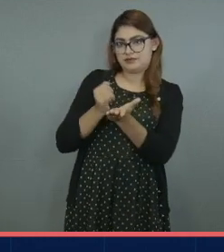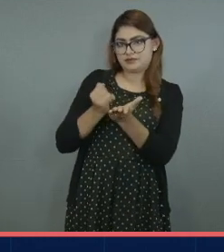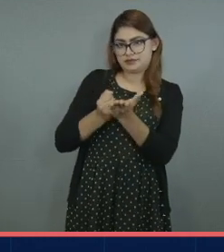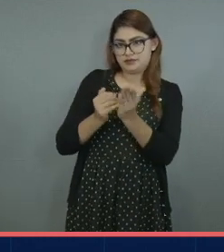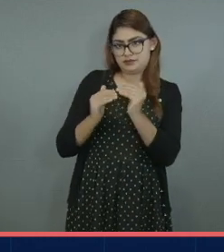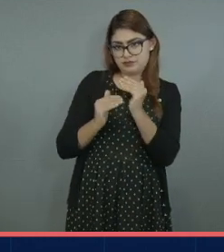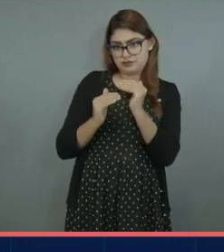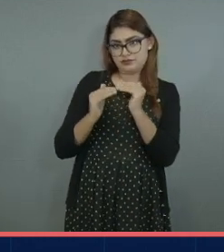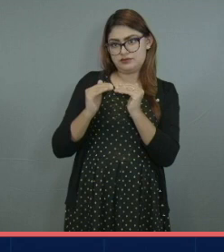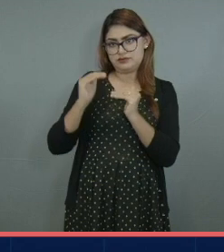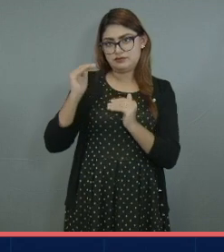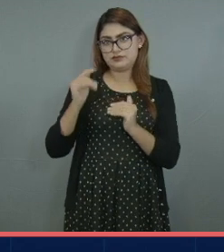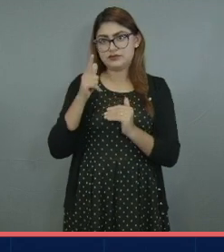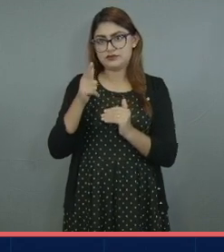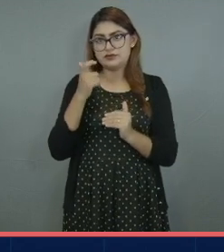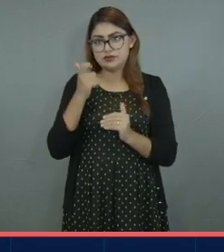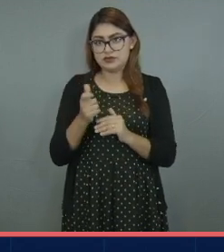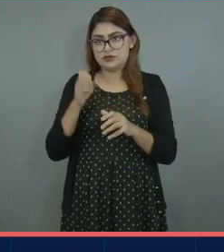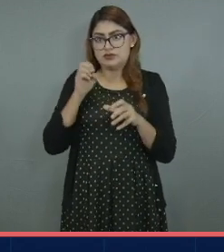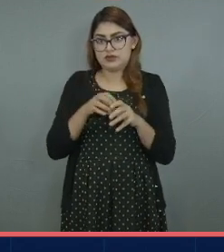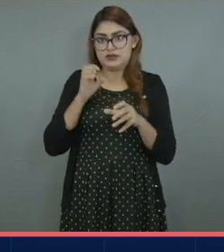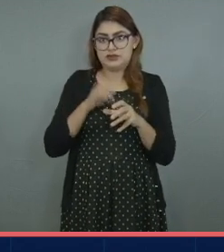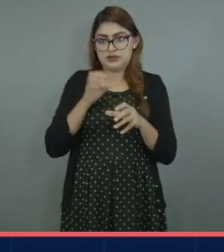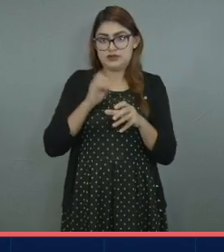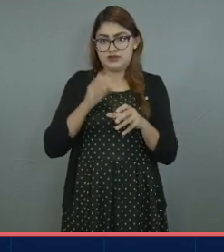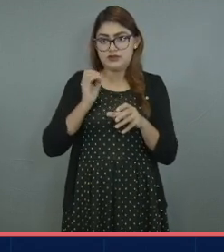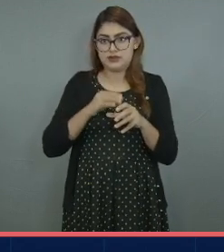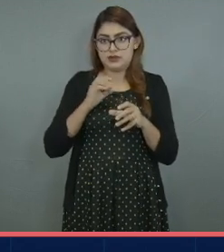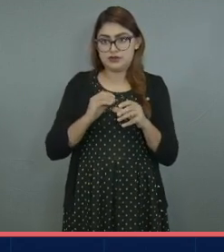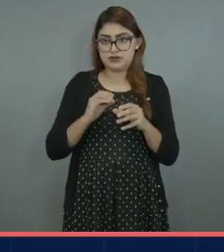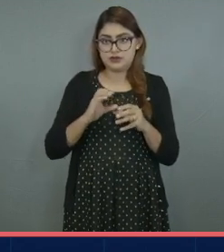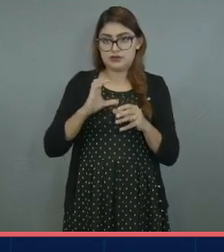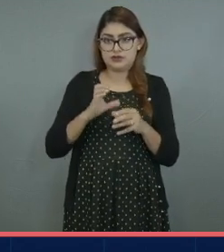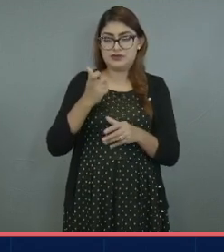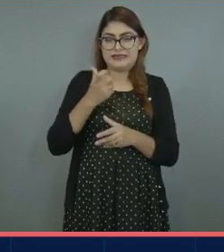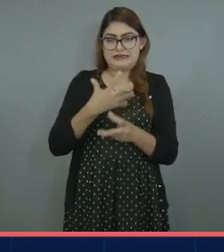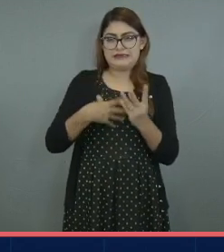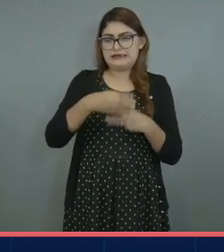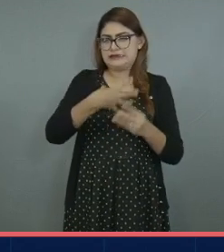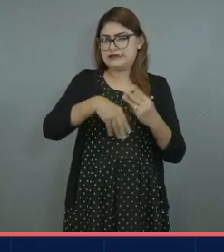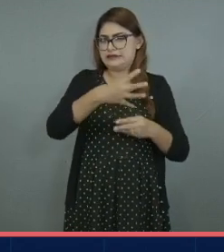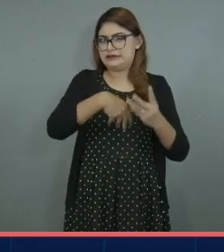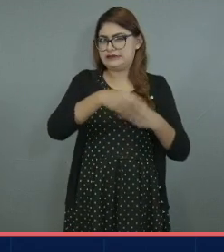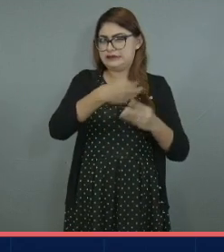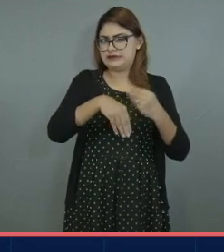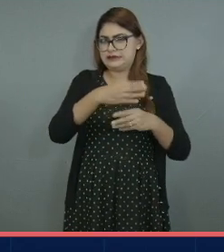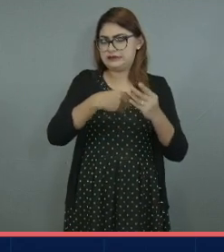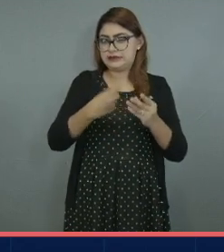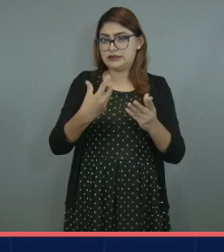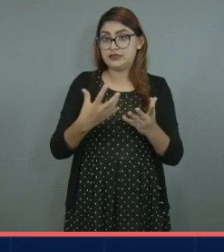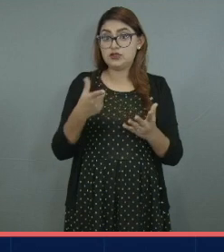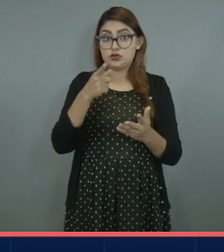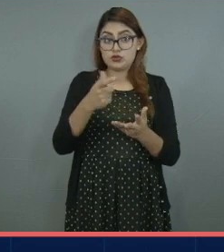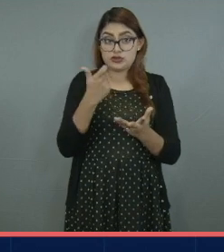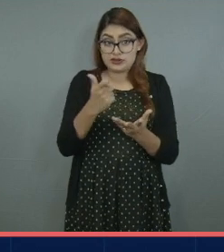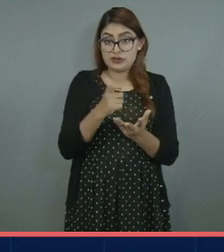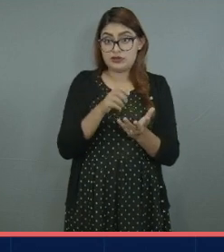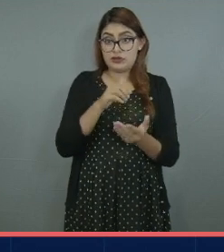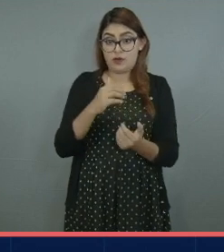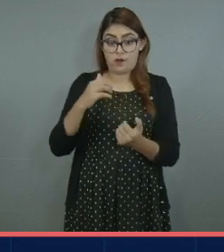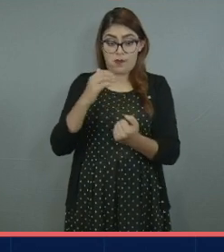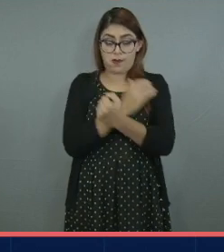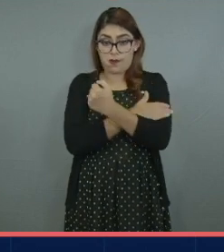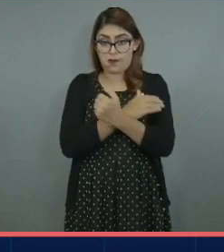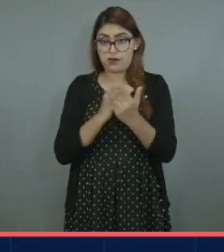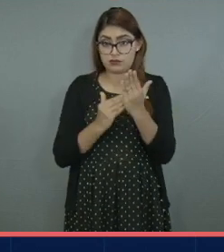decir, que conforme se va a ir multiplicando, las ganancias de ese dinero también van a permitir que tu dinero